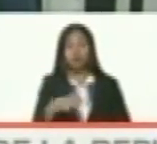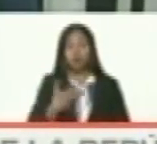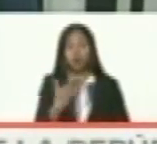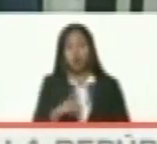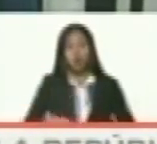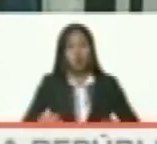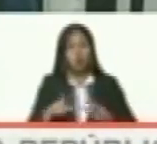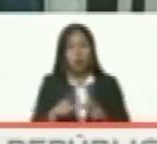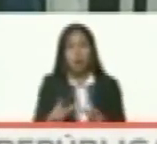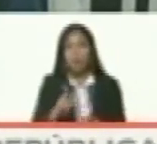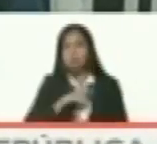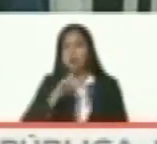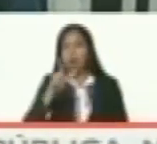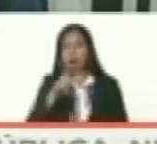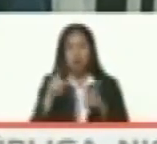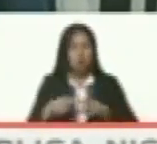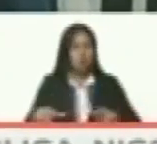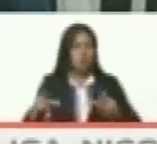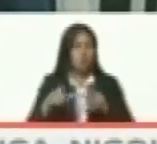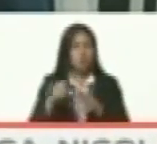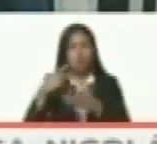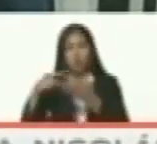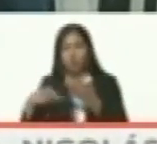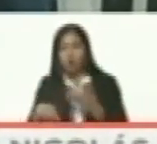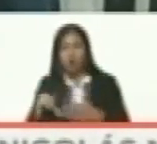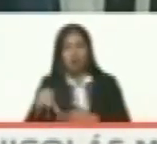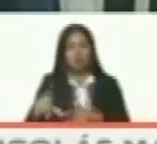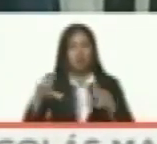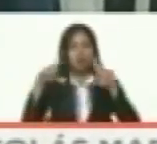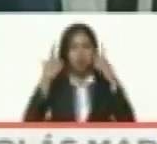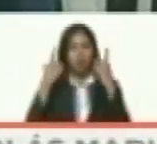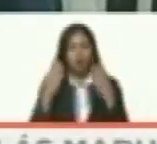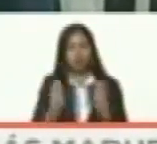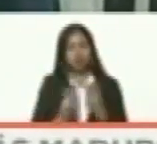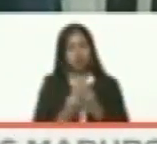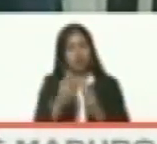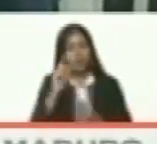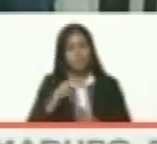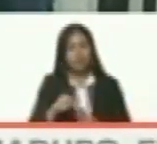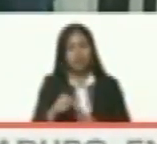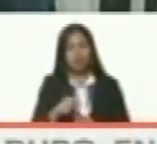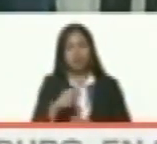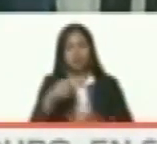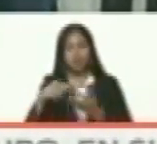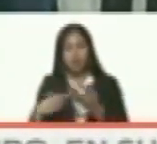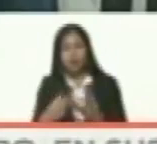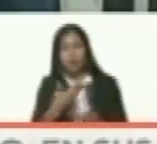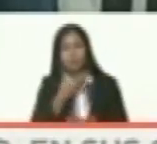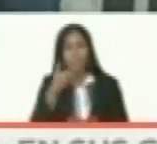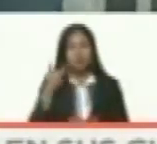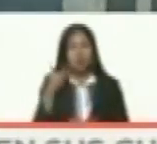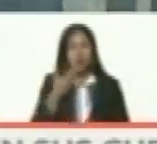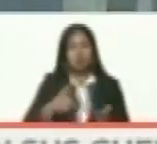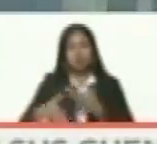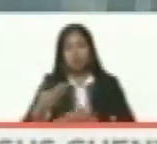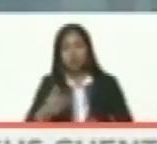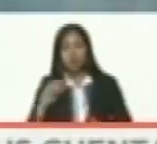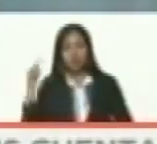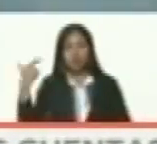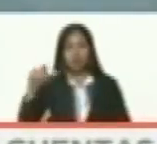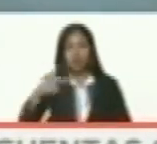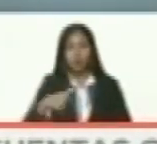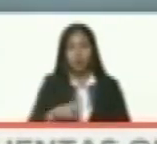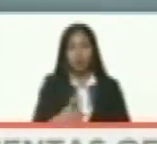zona periférica a todas las zonas del estado La Guaira con cada vez mejor servicio de transporte. Pero